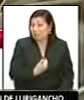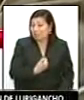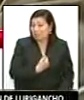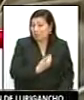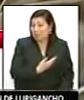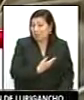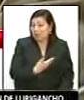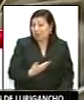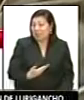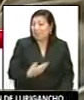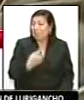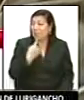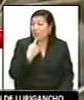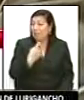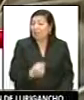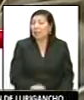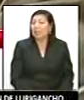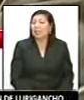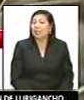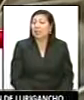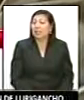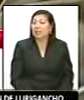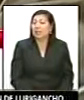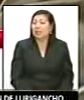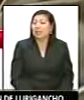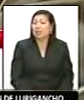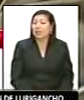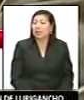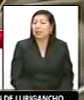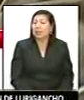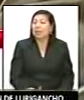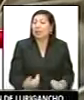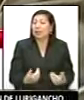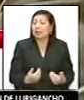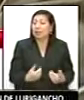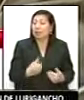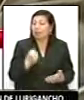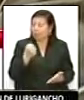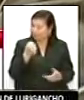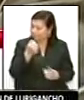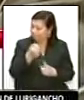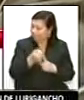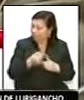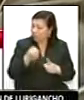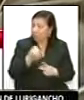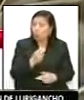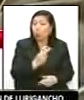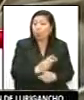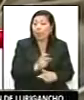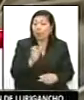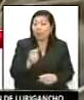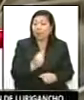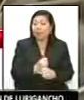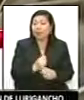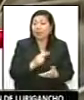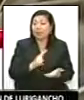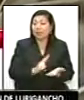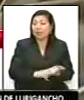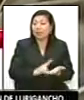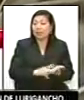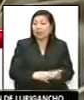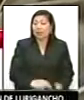Ejecutivo. Lo dijo. Entonces creo que, presidente, creo que debemos ser no tercos, sino salvaguardar a los trabajadores de salud,